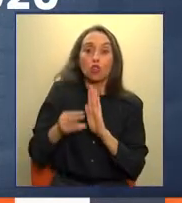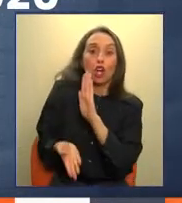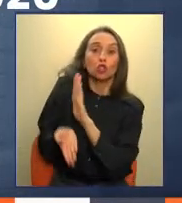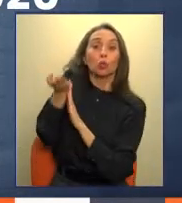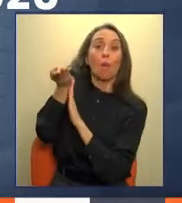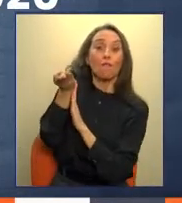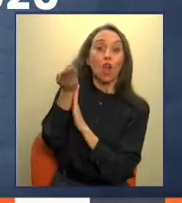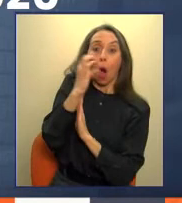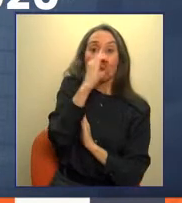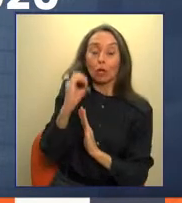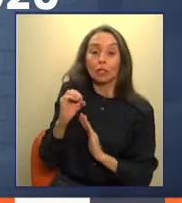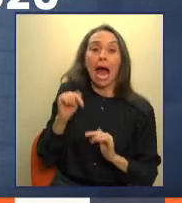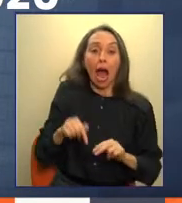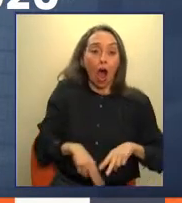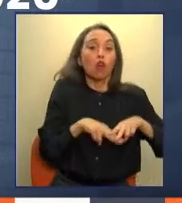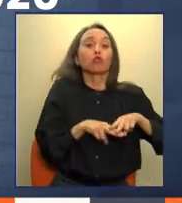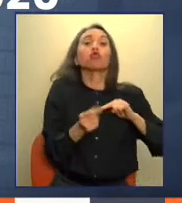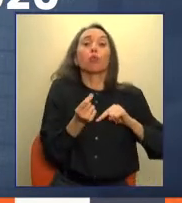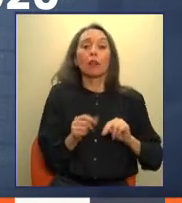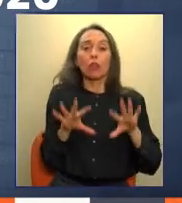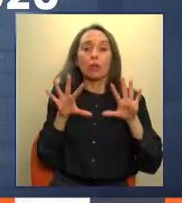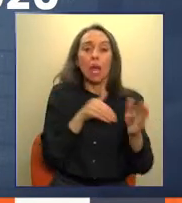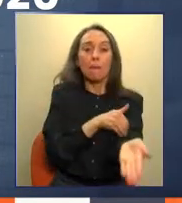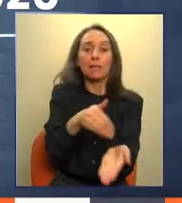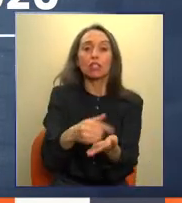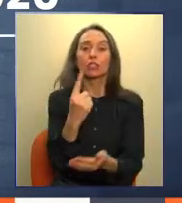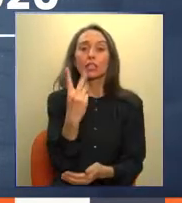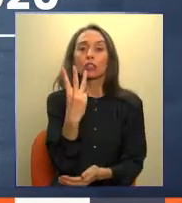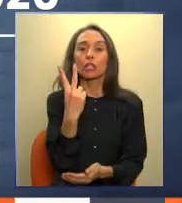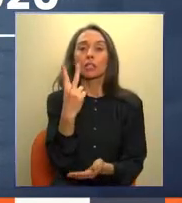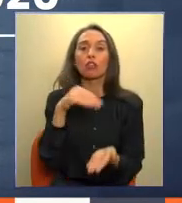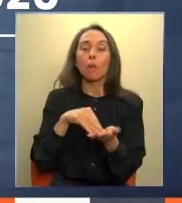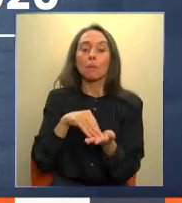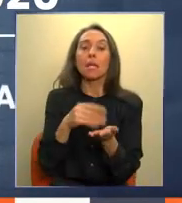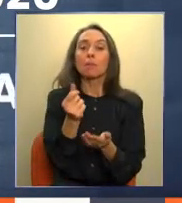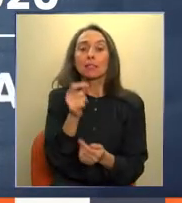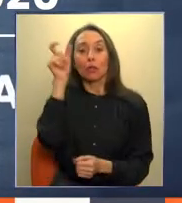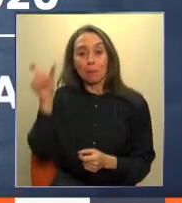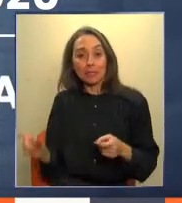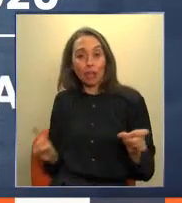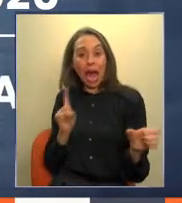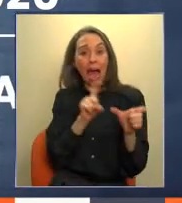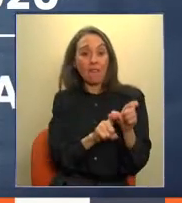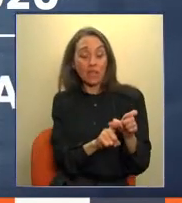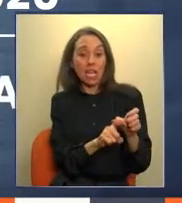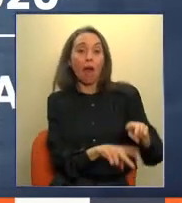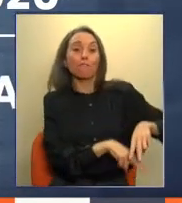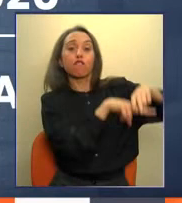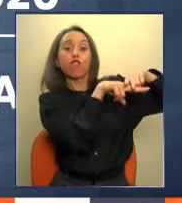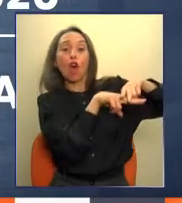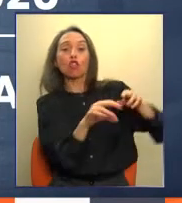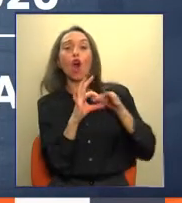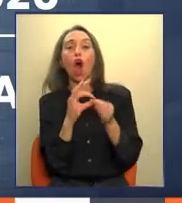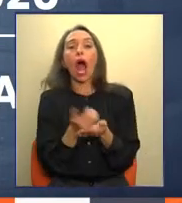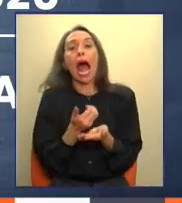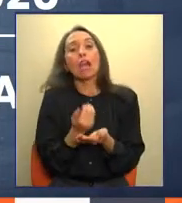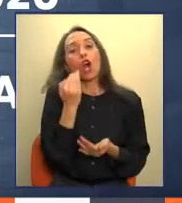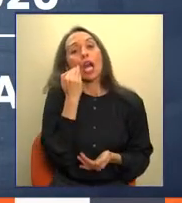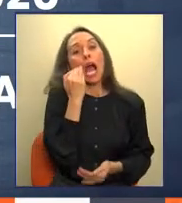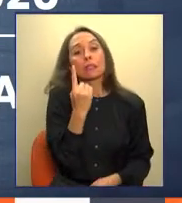asciende a 10 millones 132 mil pesos por lo tanto este afiliado ha obtenido finalmente una ganancia de casi